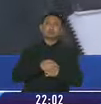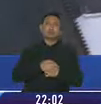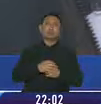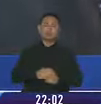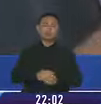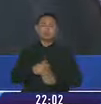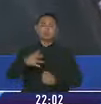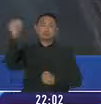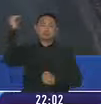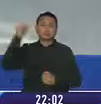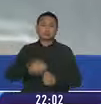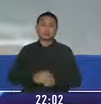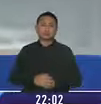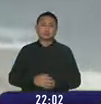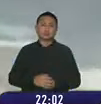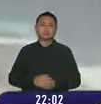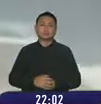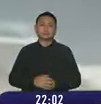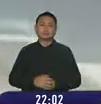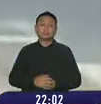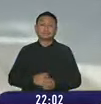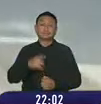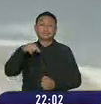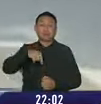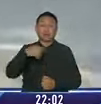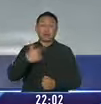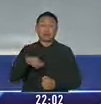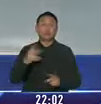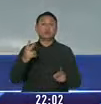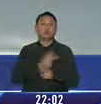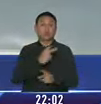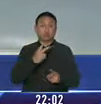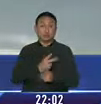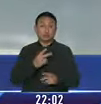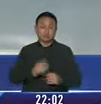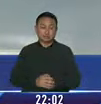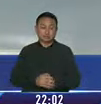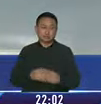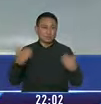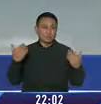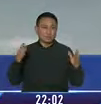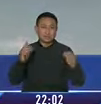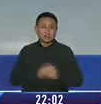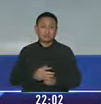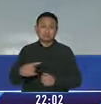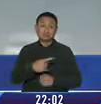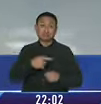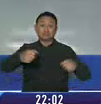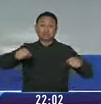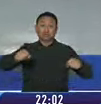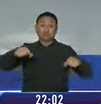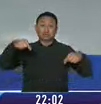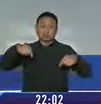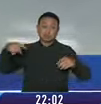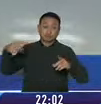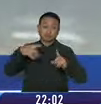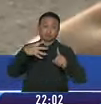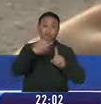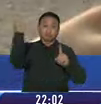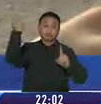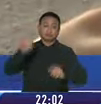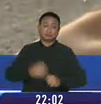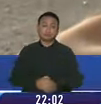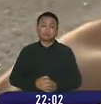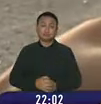ya se largaron estos de la moto. Y es que por aquí hay que tener cuidado, explica, porque en cualquier momento esas motos acechan a sus víctimas.